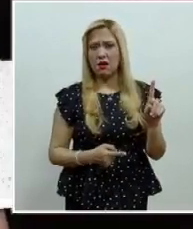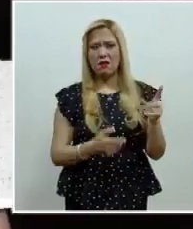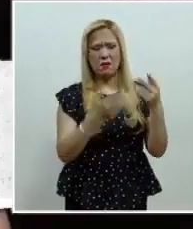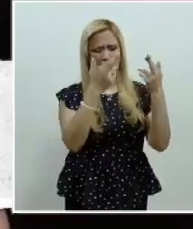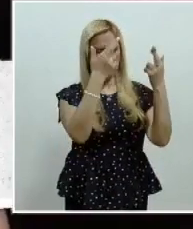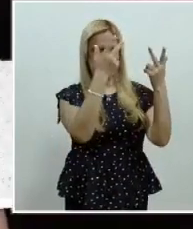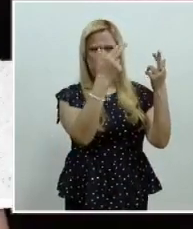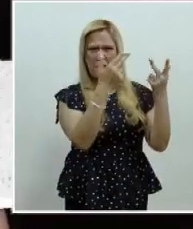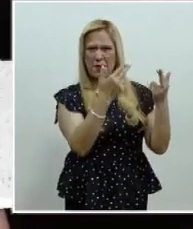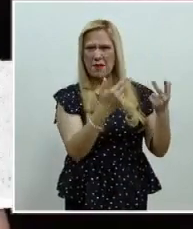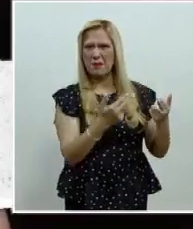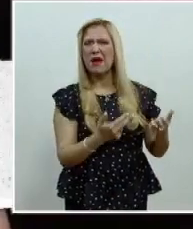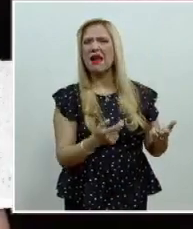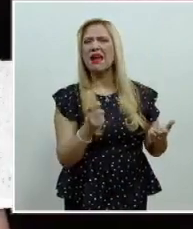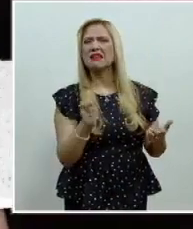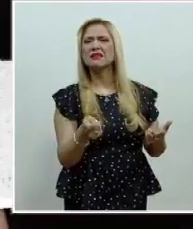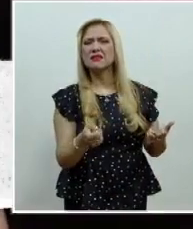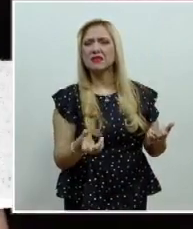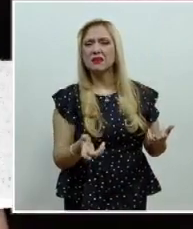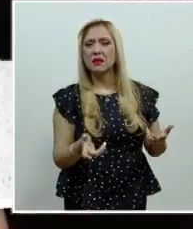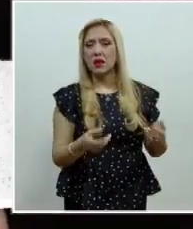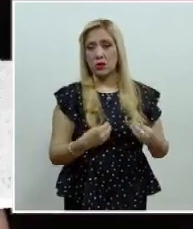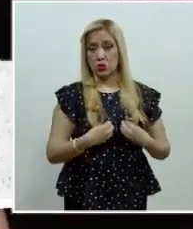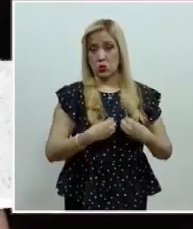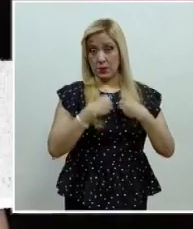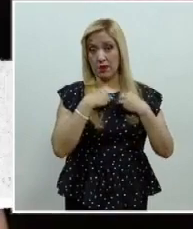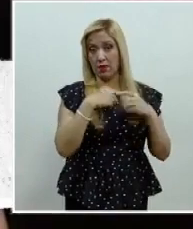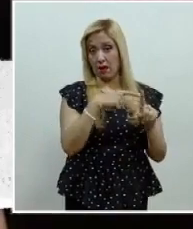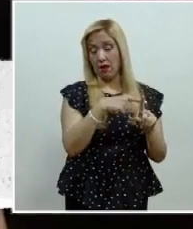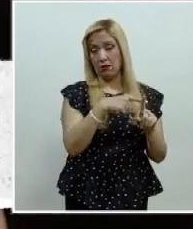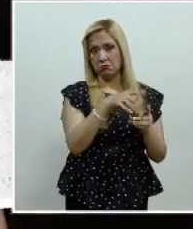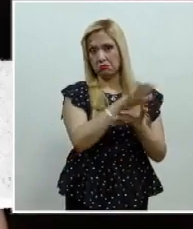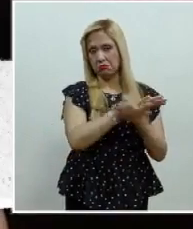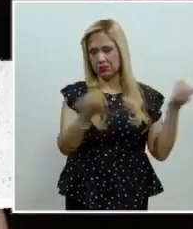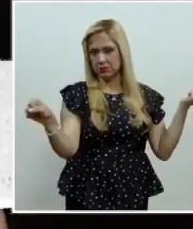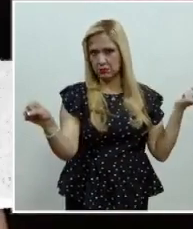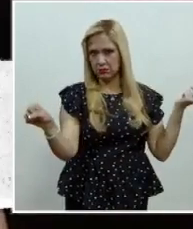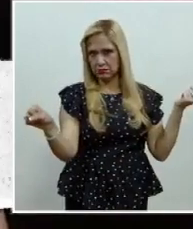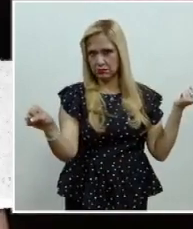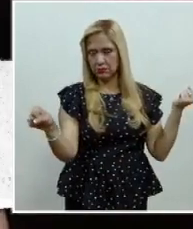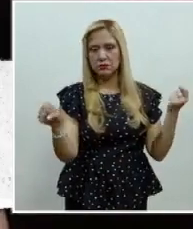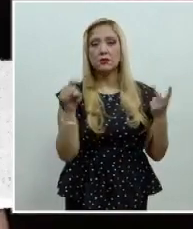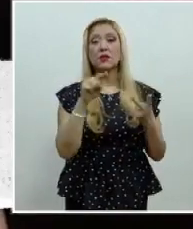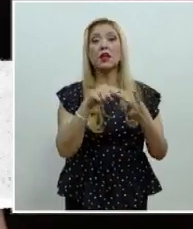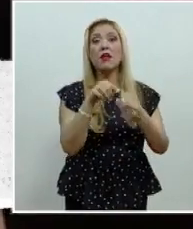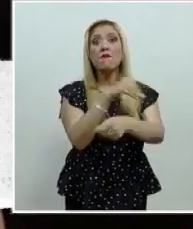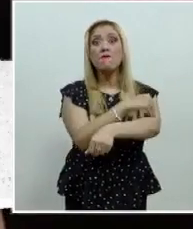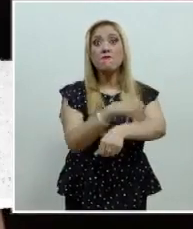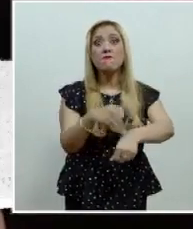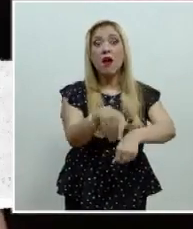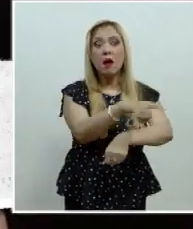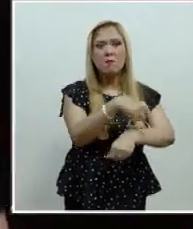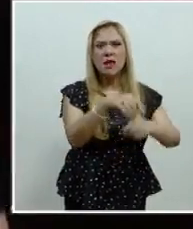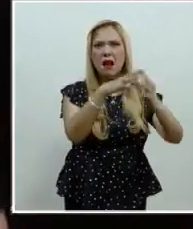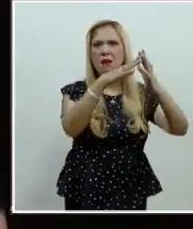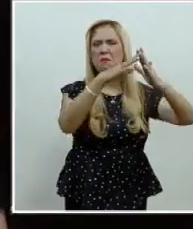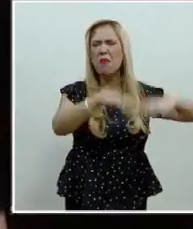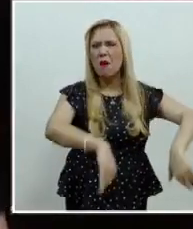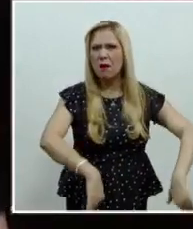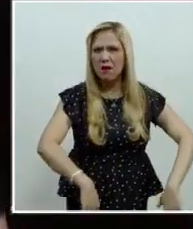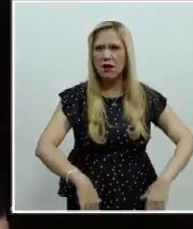no solamente muchas veces la vida de una mujer, se destruye la vida de una familia, de